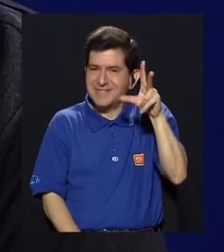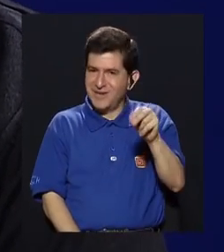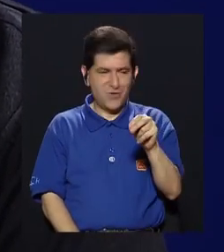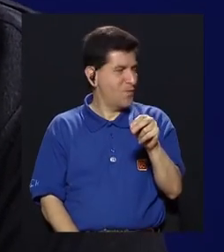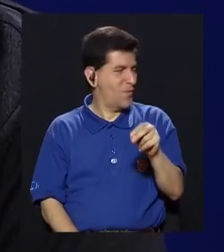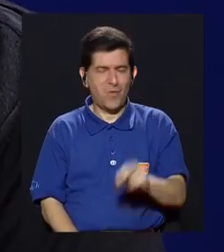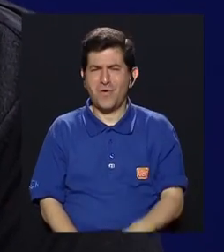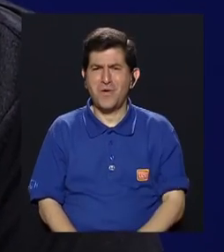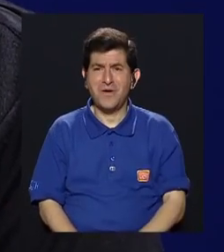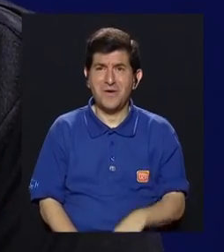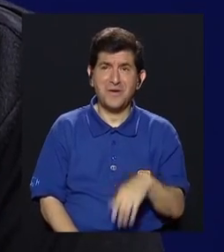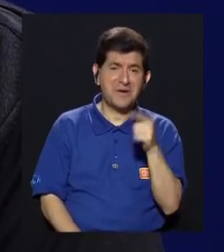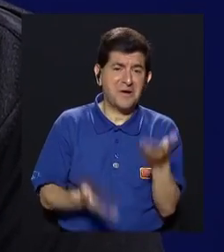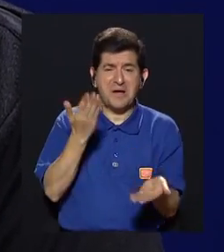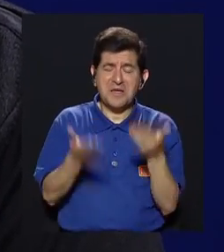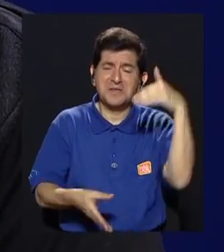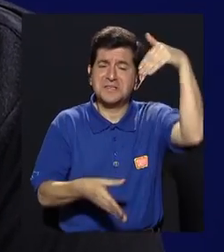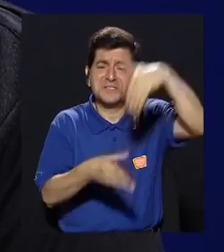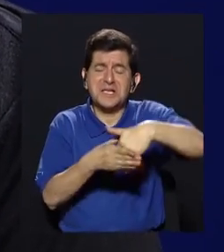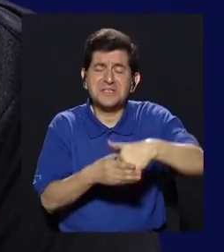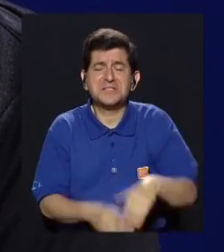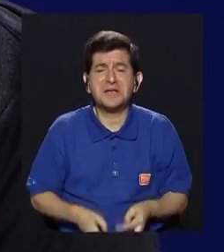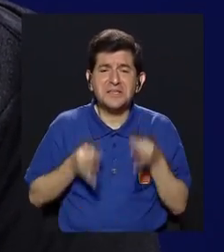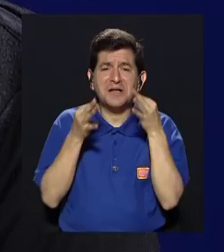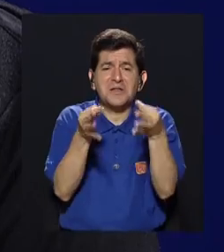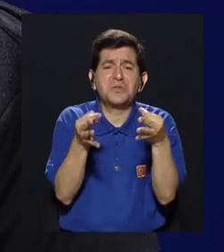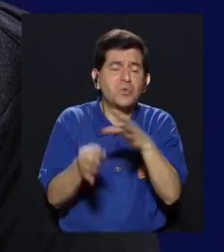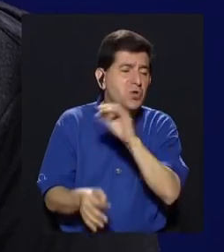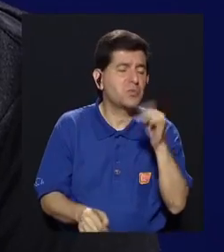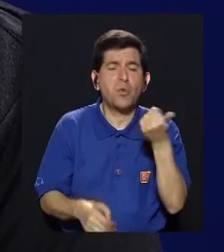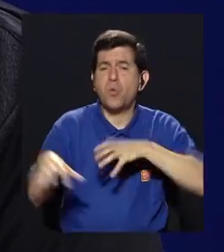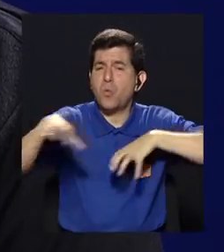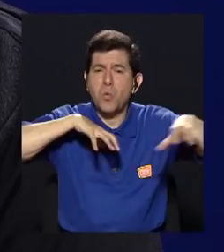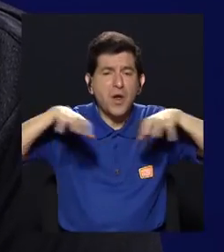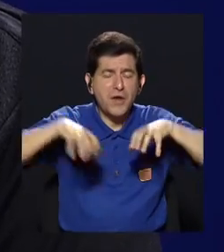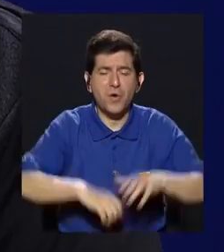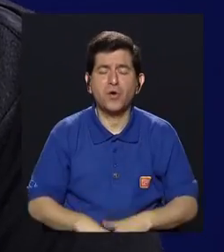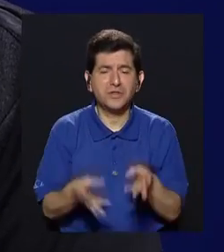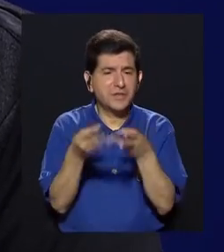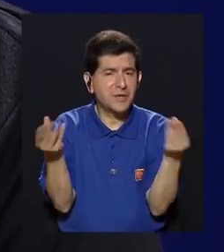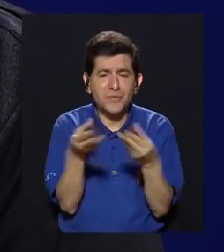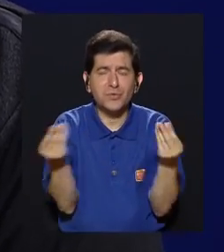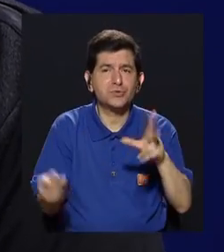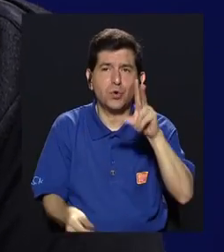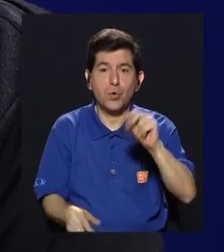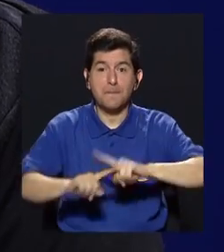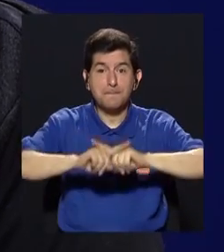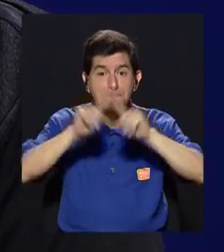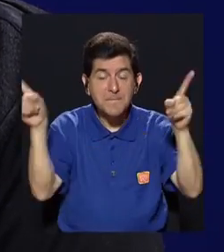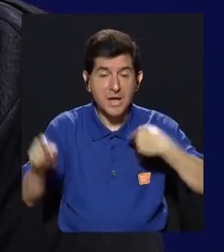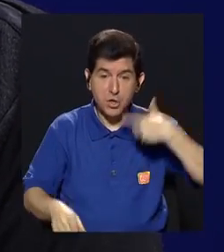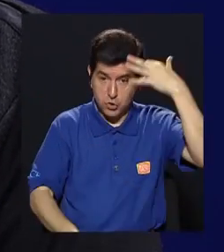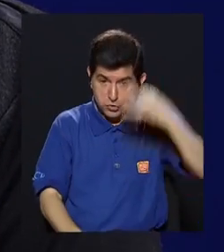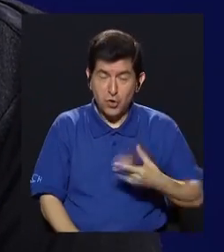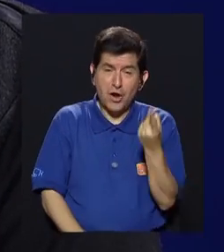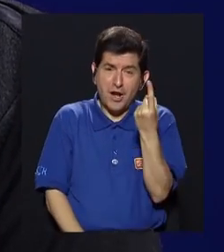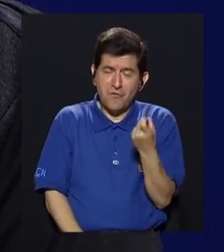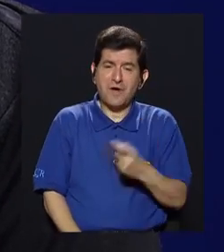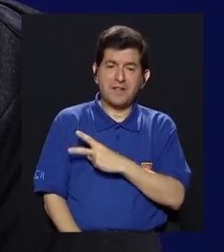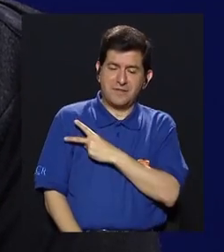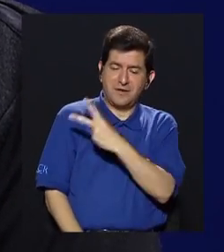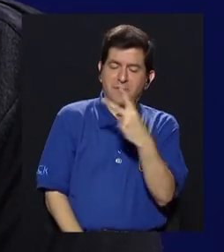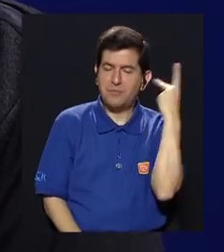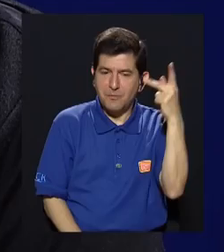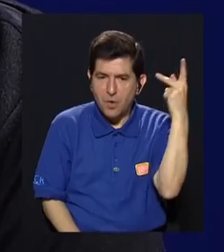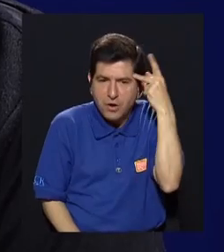repito no es fácil no es nada más de insertarlos en el turismo no hay nada más de insertarlos en otra actividad productiva pero pero me parece que ha